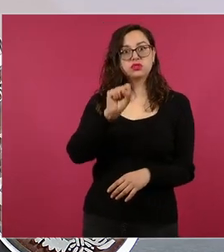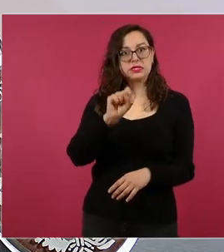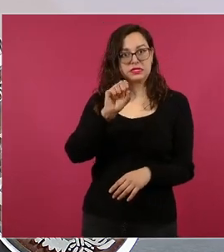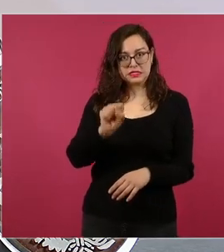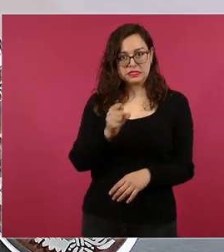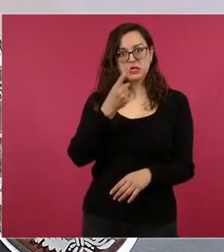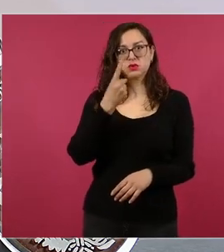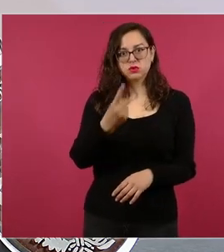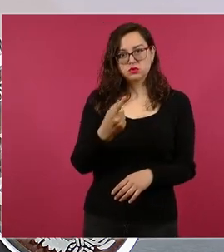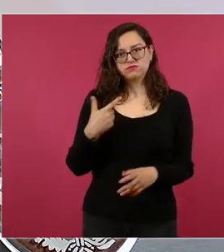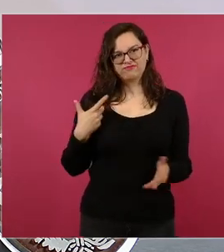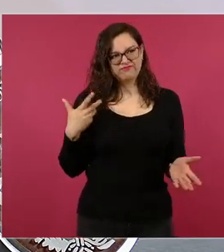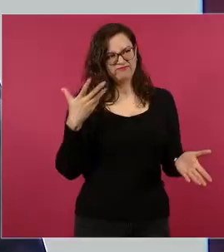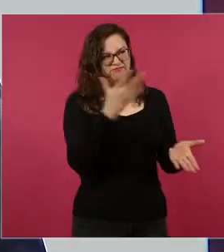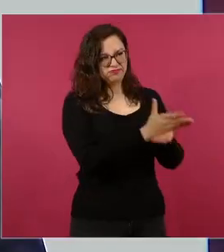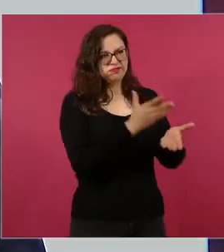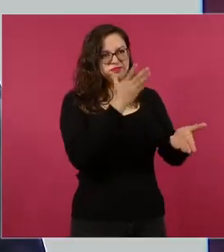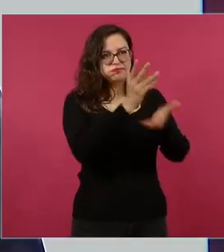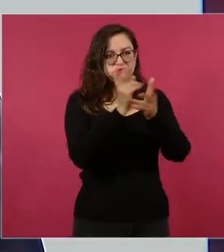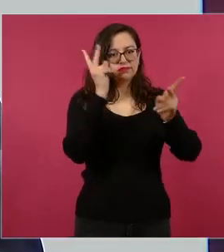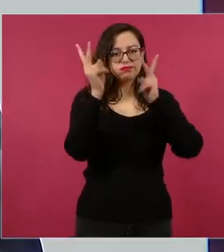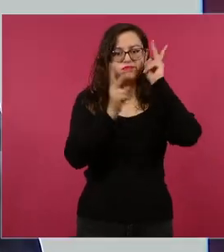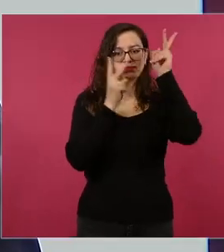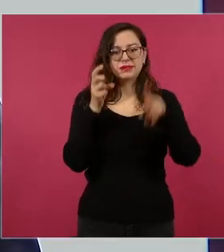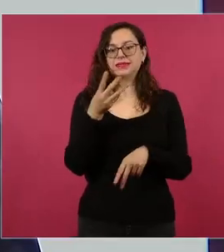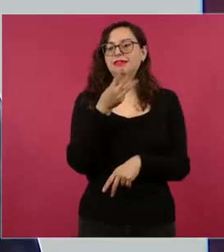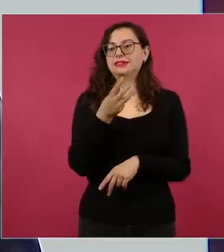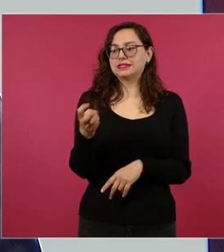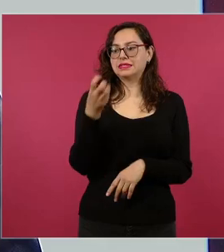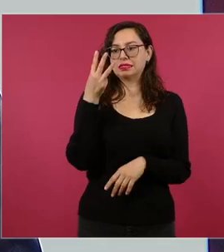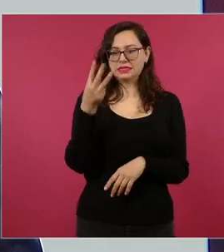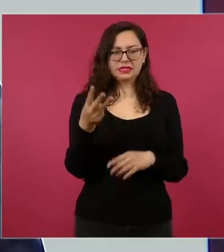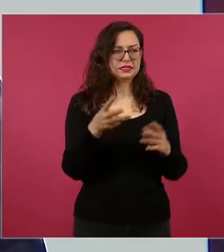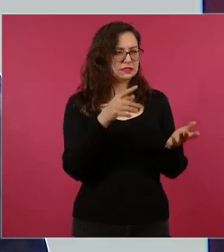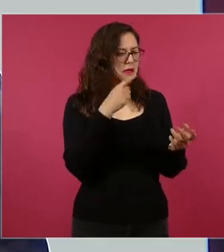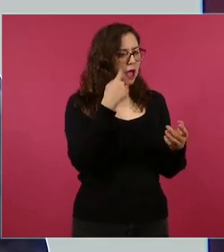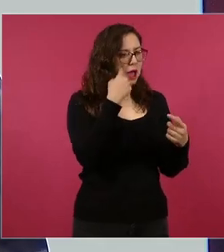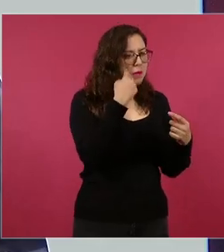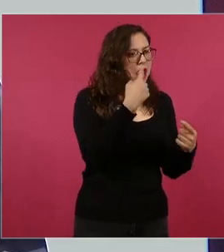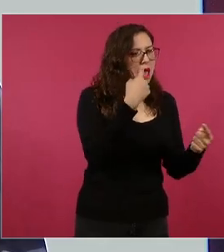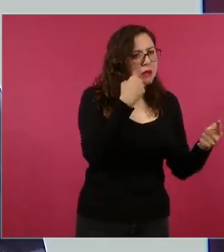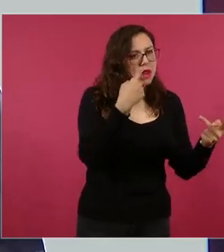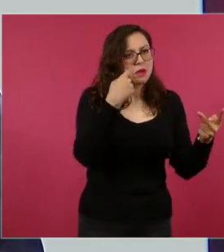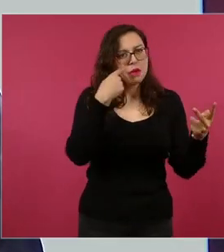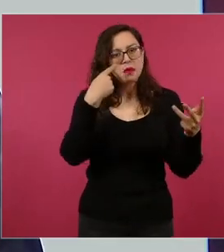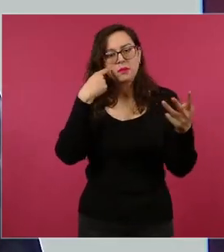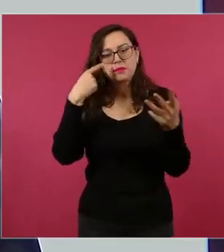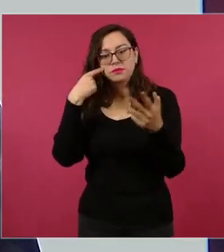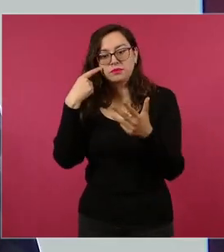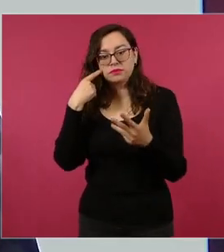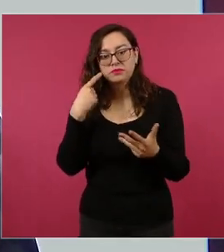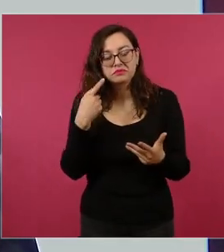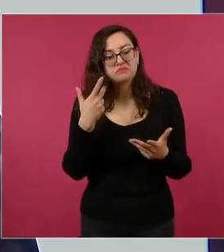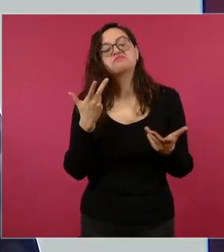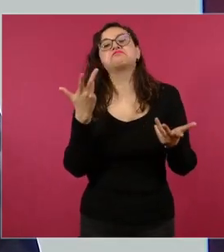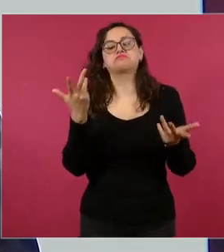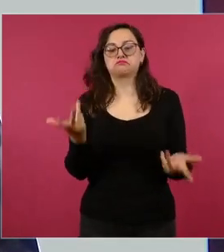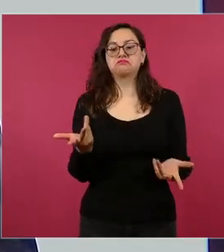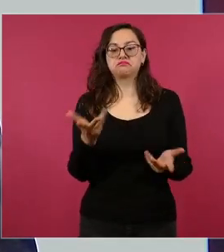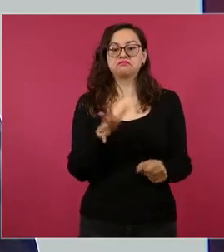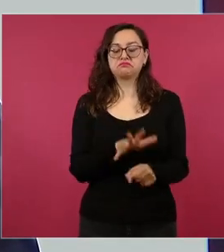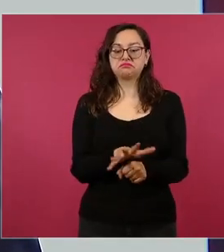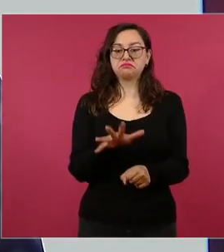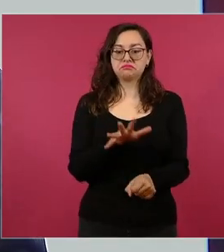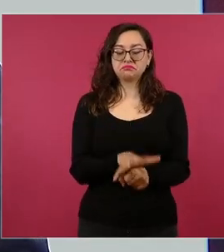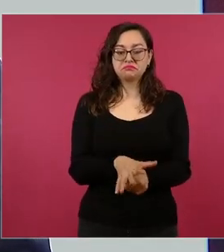realizamos 303 verificaciones y o visitas de constatación. En esta ocasión, ninguna gasolinera de las